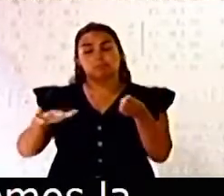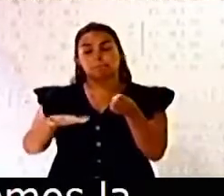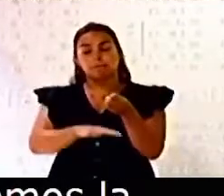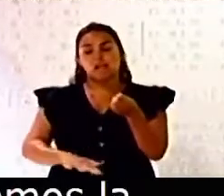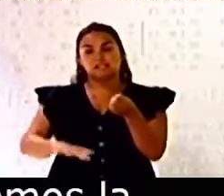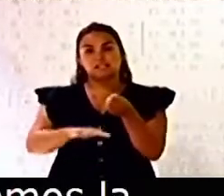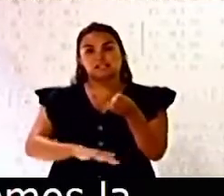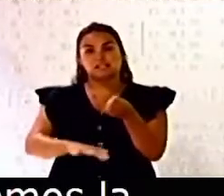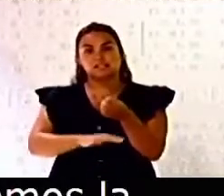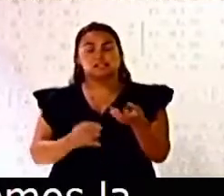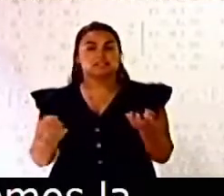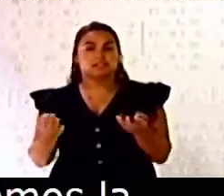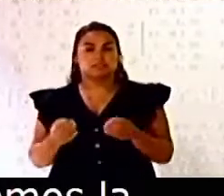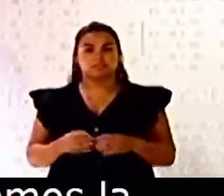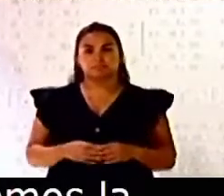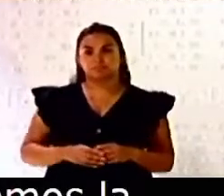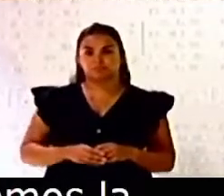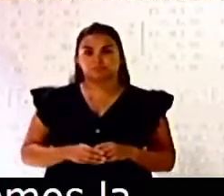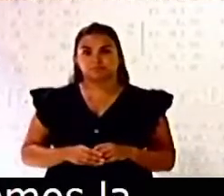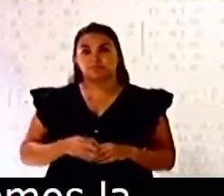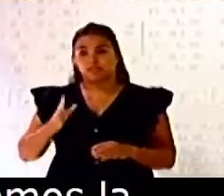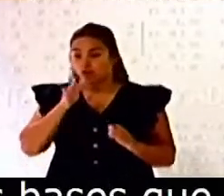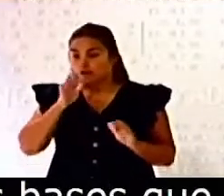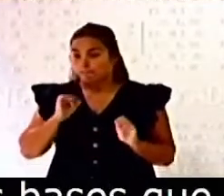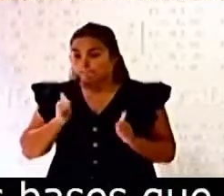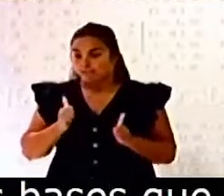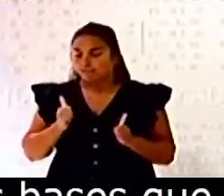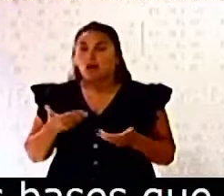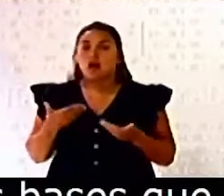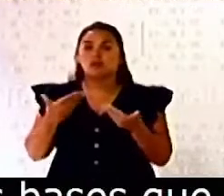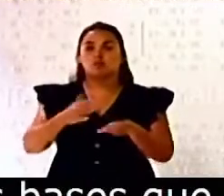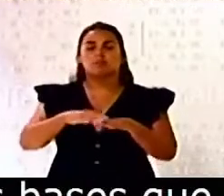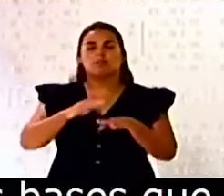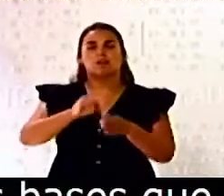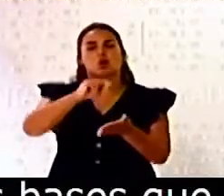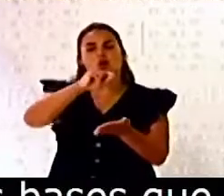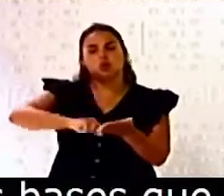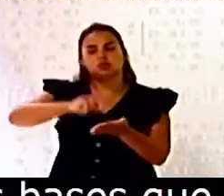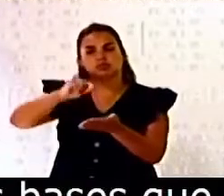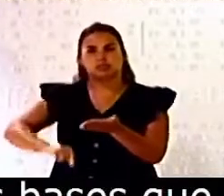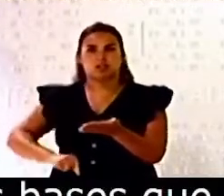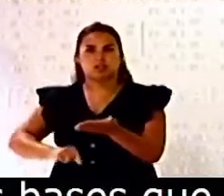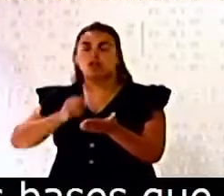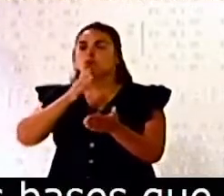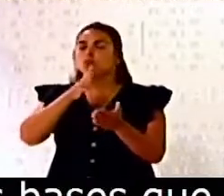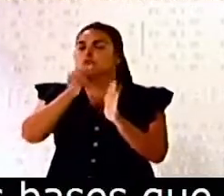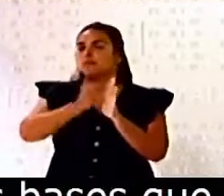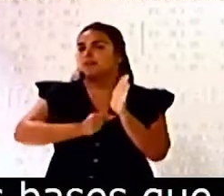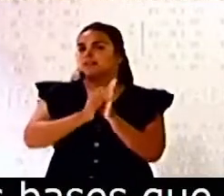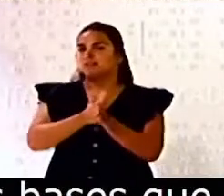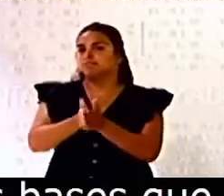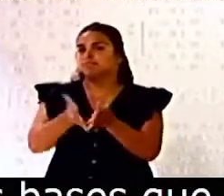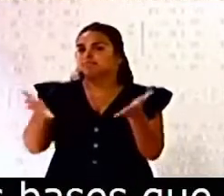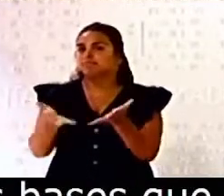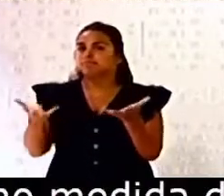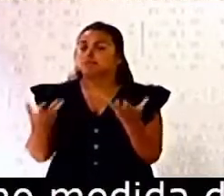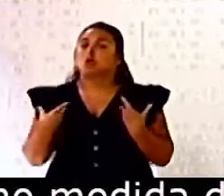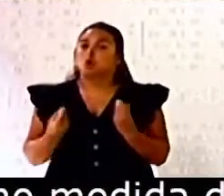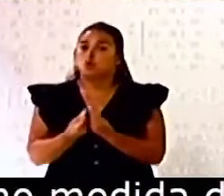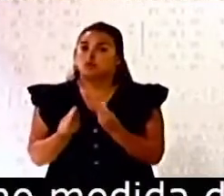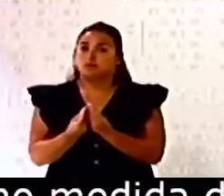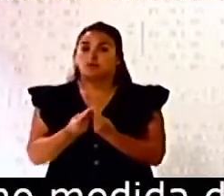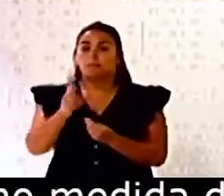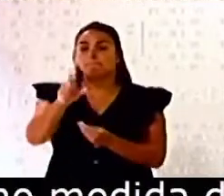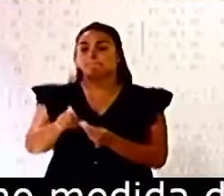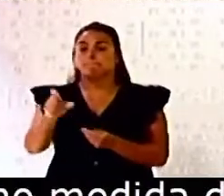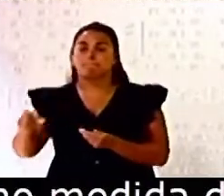reguladoras que ponen en marcha las ayudas a la contratación como medida del fomento de la conciliación y corresponsabilidad de la vida